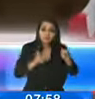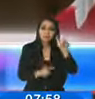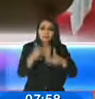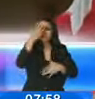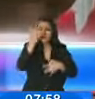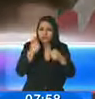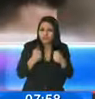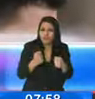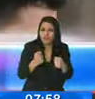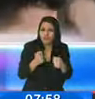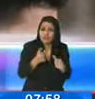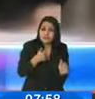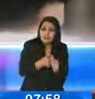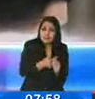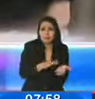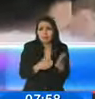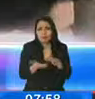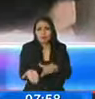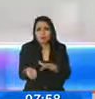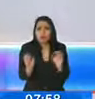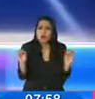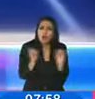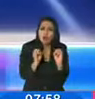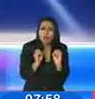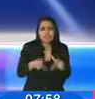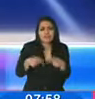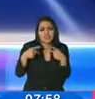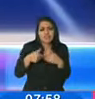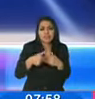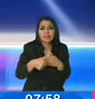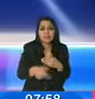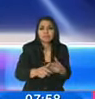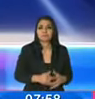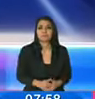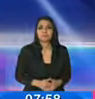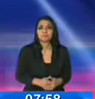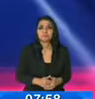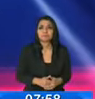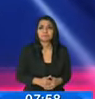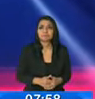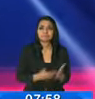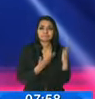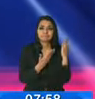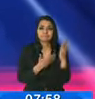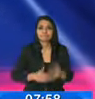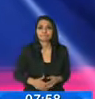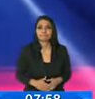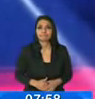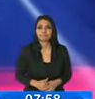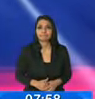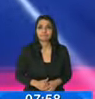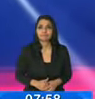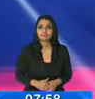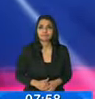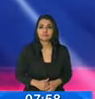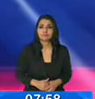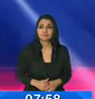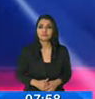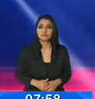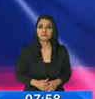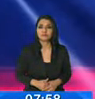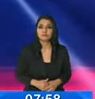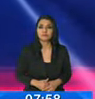enfermedades crónicas avanzadas y de pronóstico de vida limitado. Más de 5.000 pacientes han beneficiado desde el 2015 hasta el 2017. En este año,